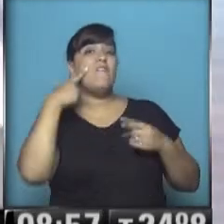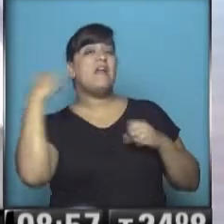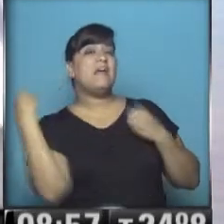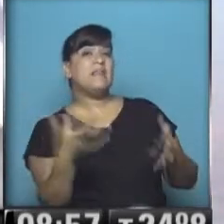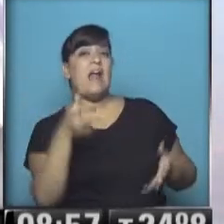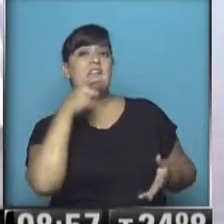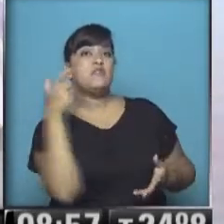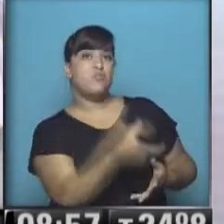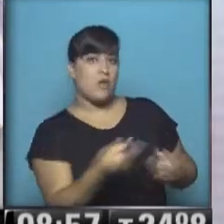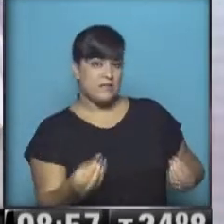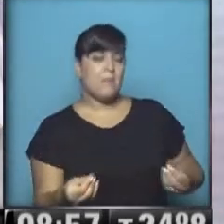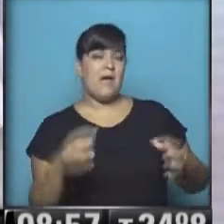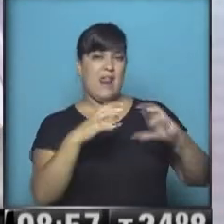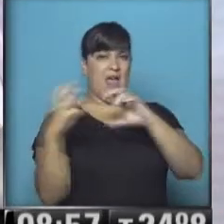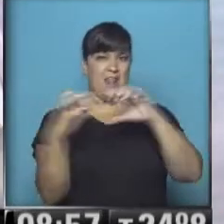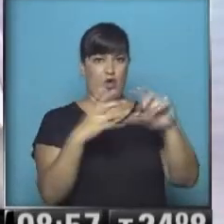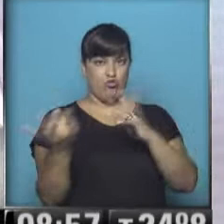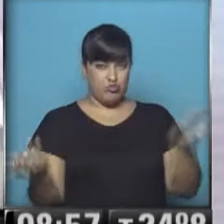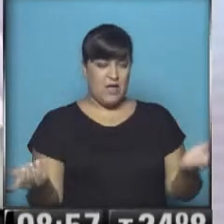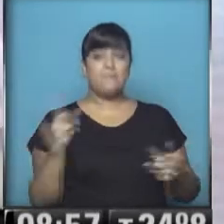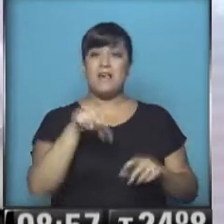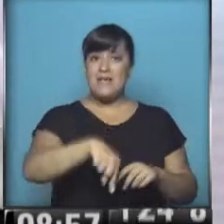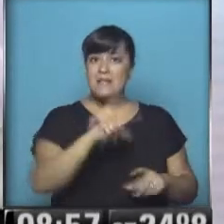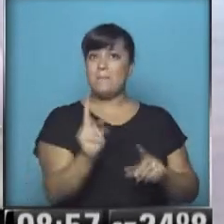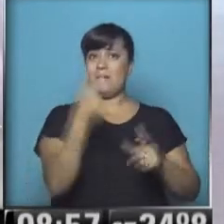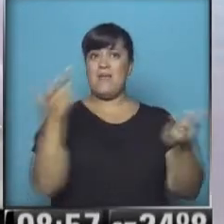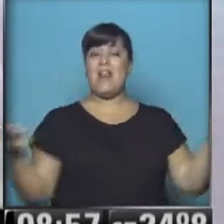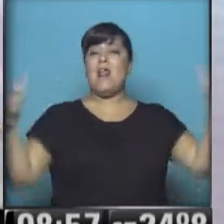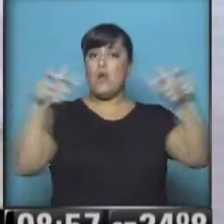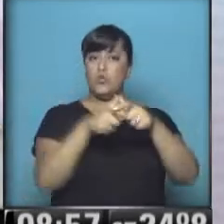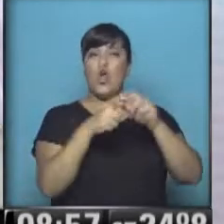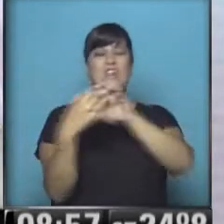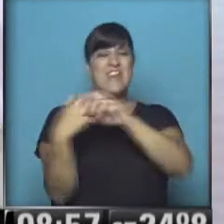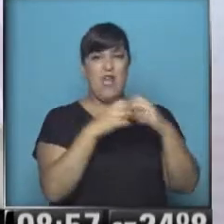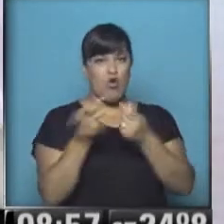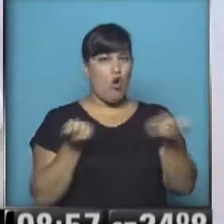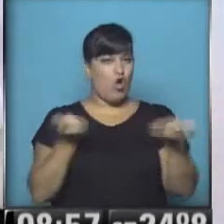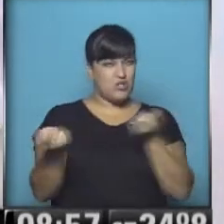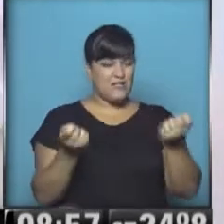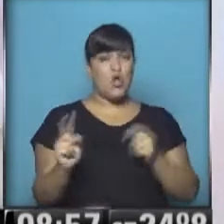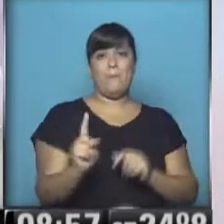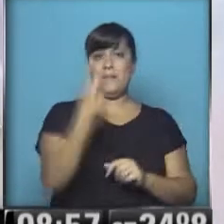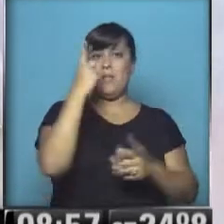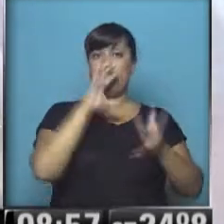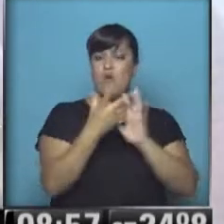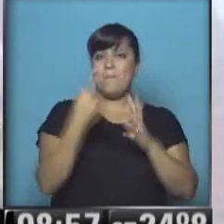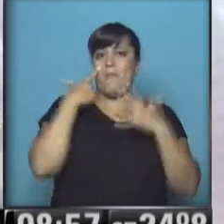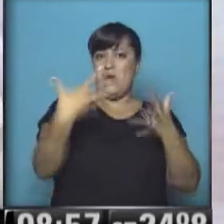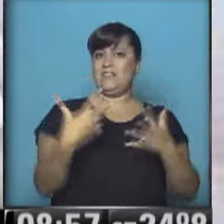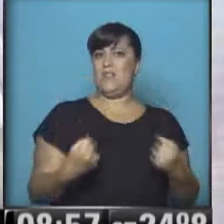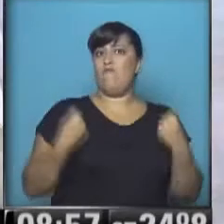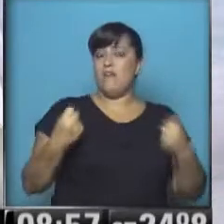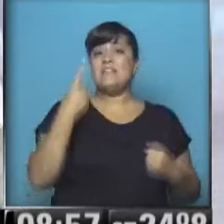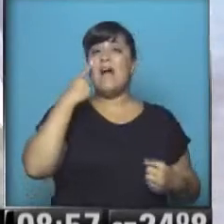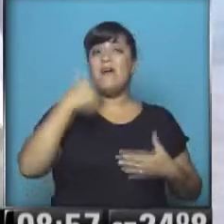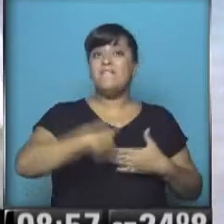y que se siente a negociar esta va a ser la primera negociación que va a tener por delante va a ser la primera muestra de fuerza va a ser ahora